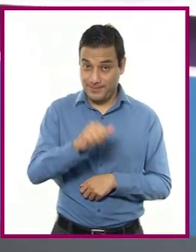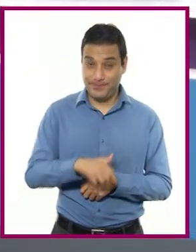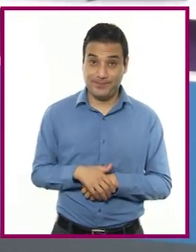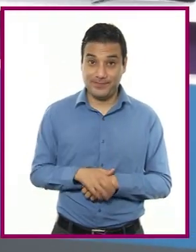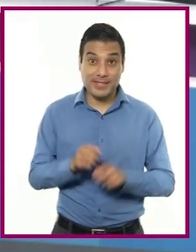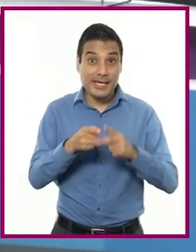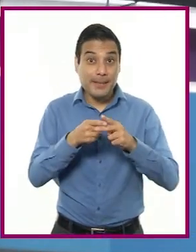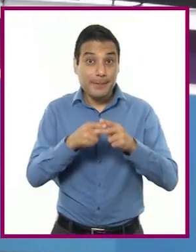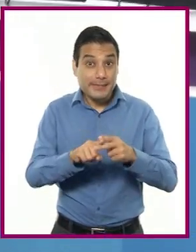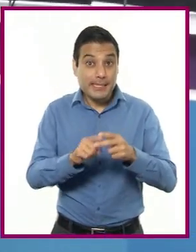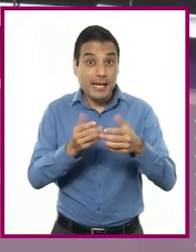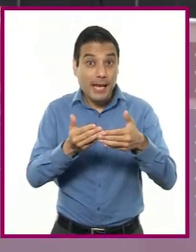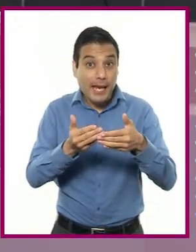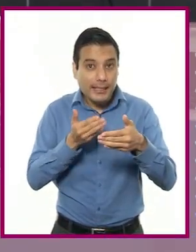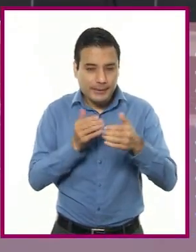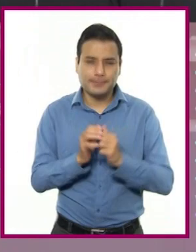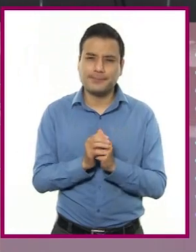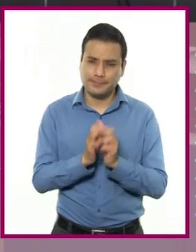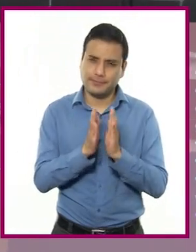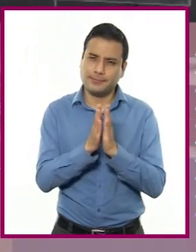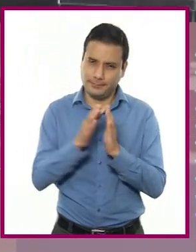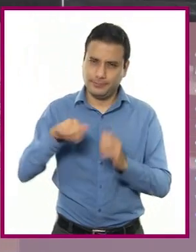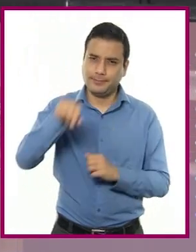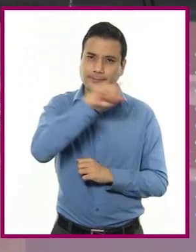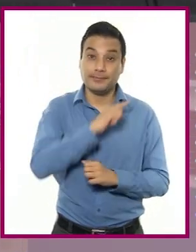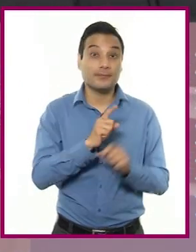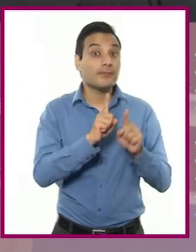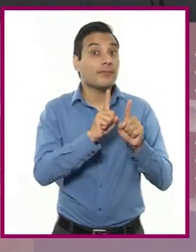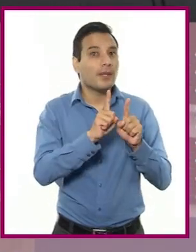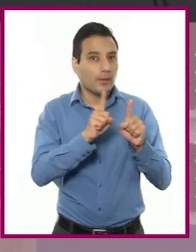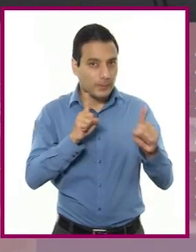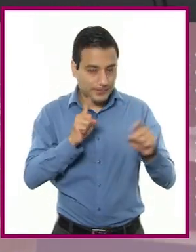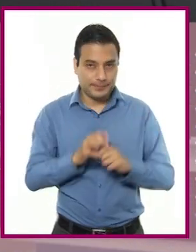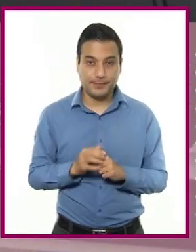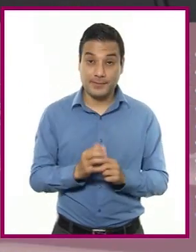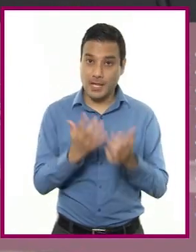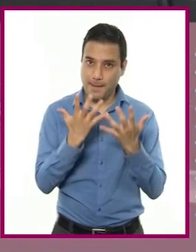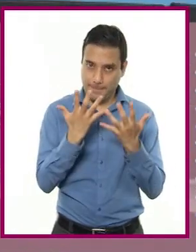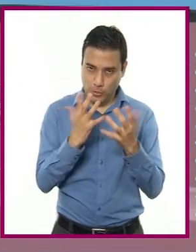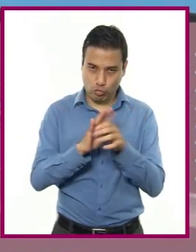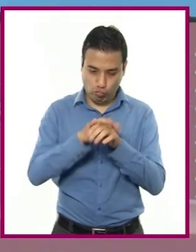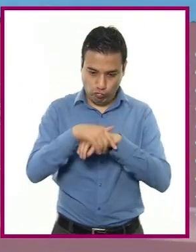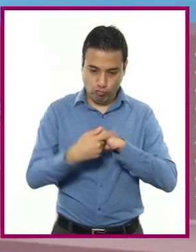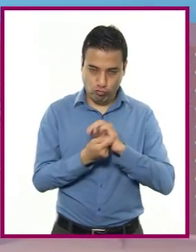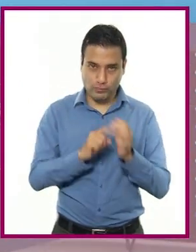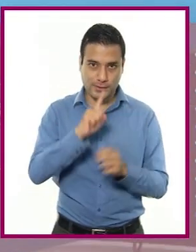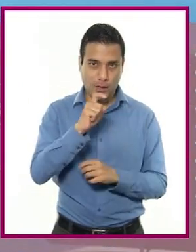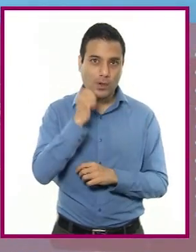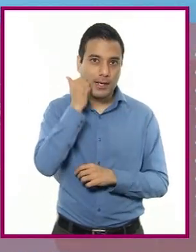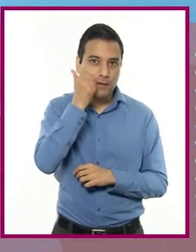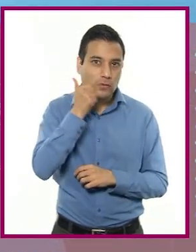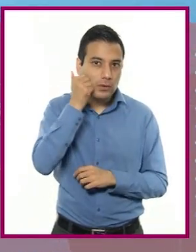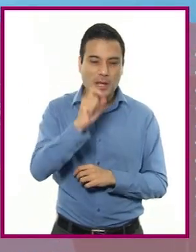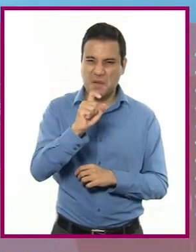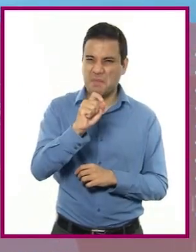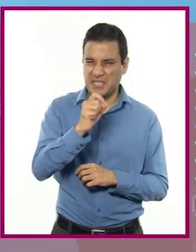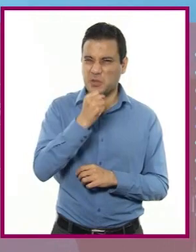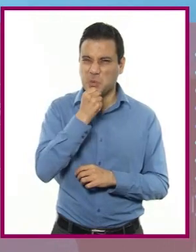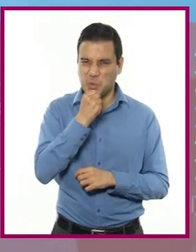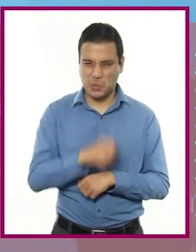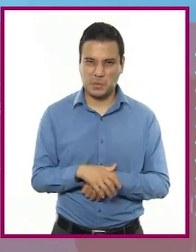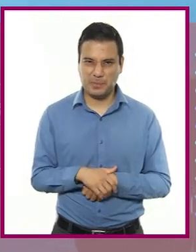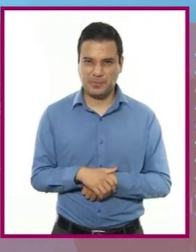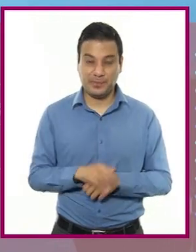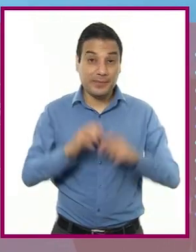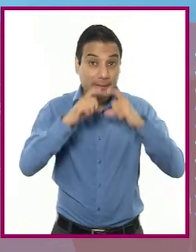de comenzar, recuerden mantener la sana distancia, lavarse las manos con agua y jabón durante 20 segundos y usar